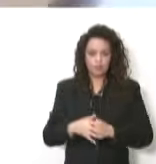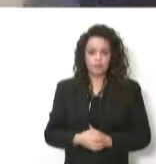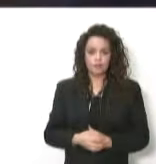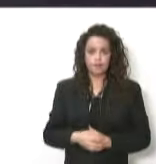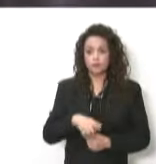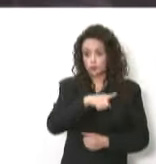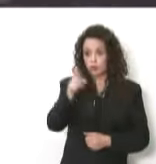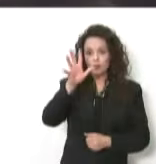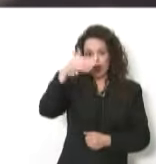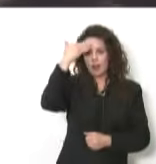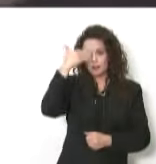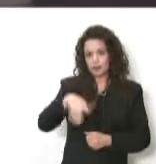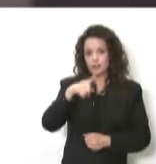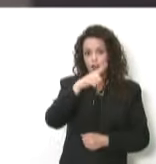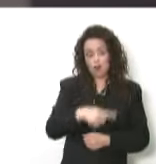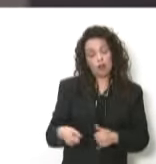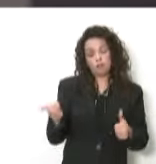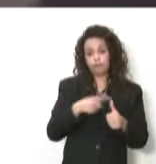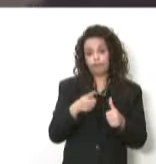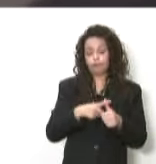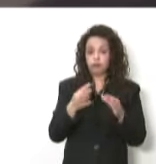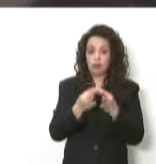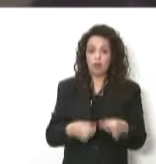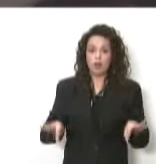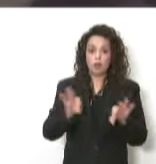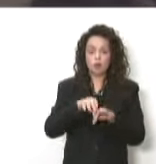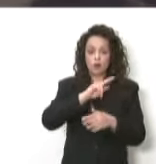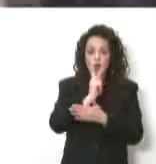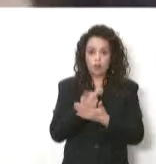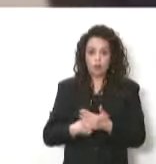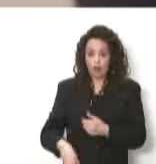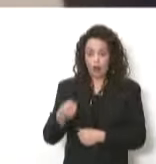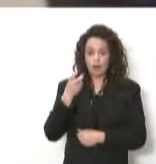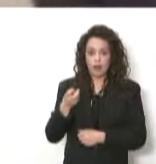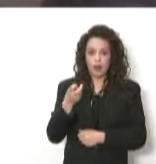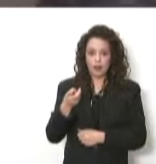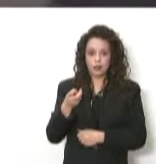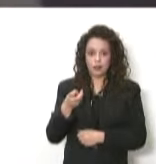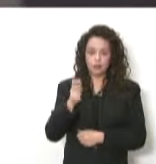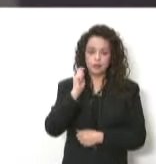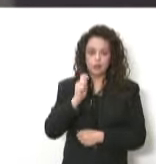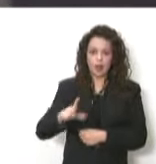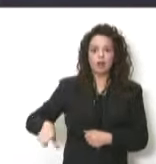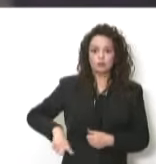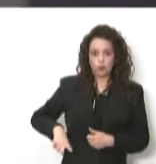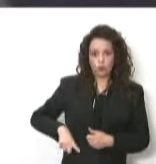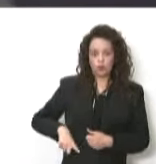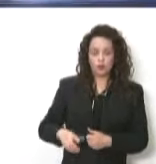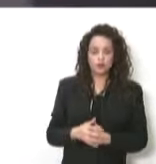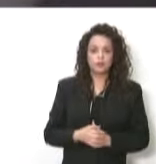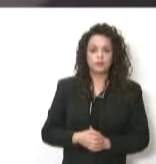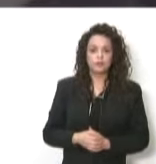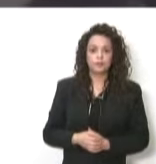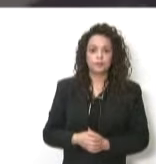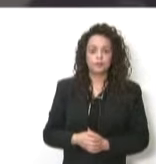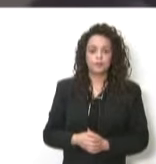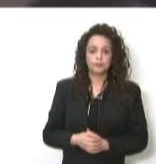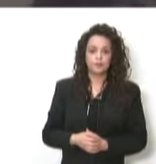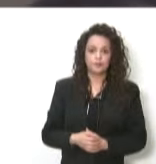los programas prioritarios o importantes de la actual administración. También es importante, y luego esto creo